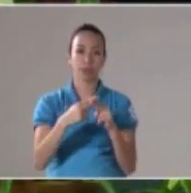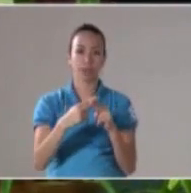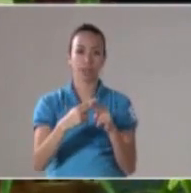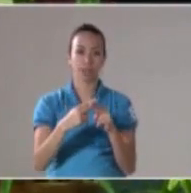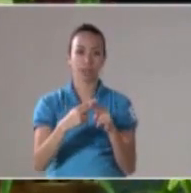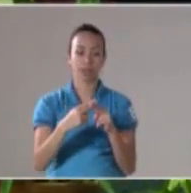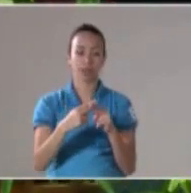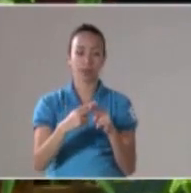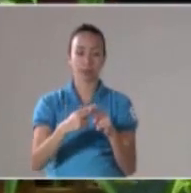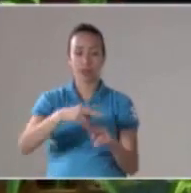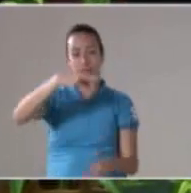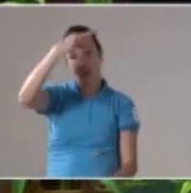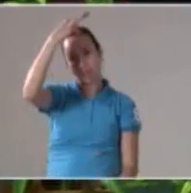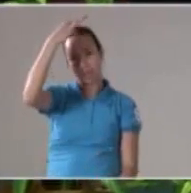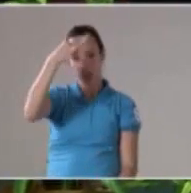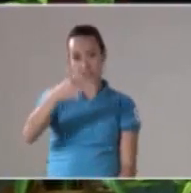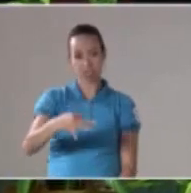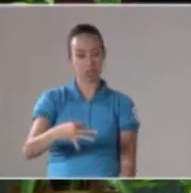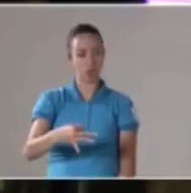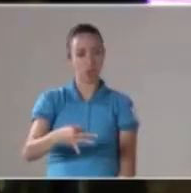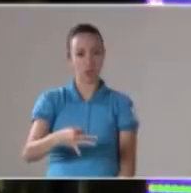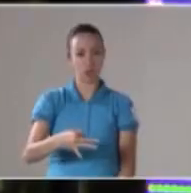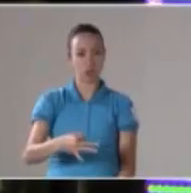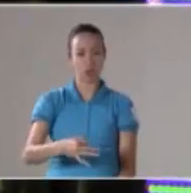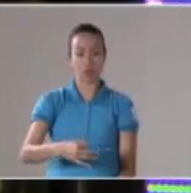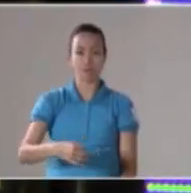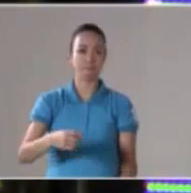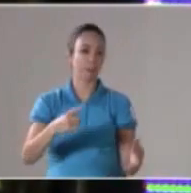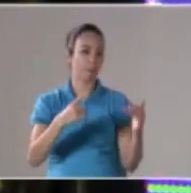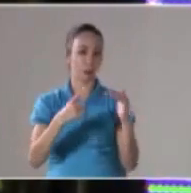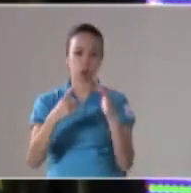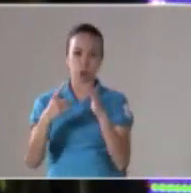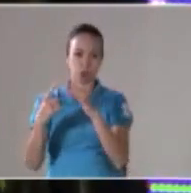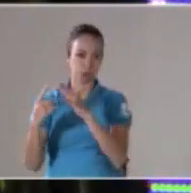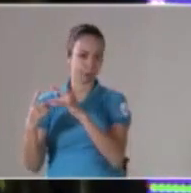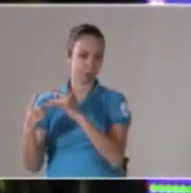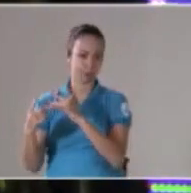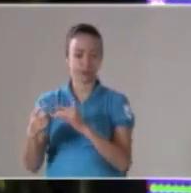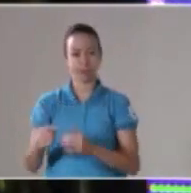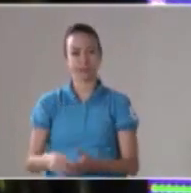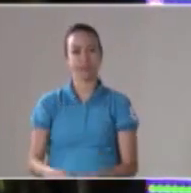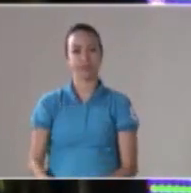de integridad, de fama.